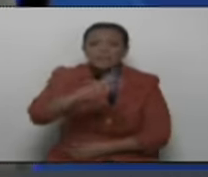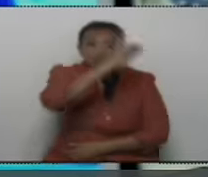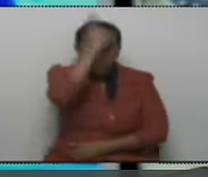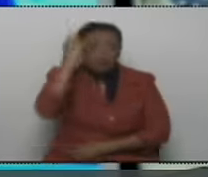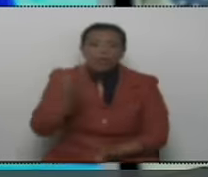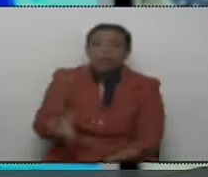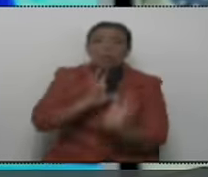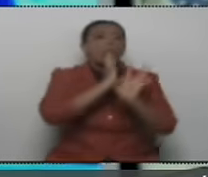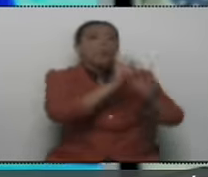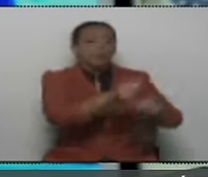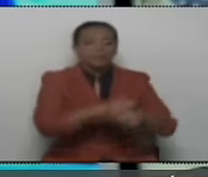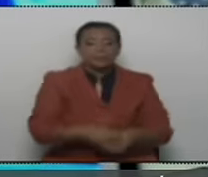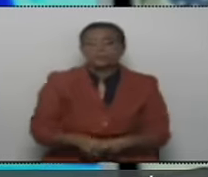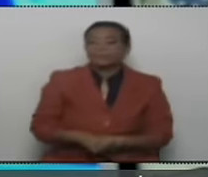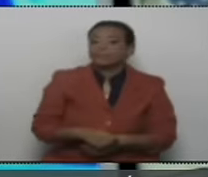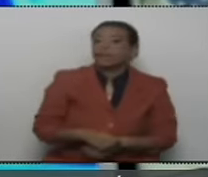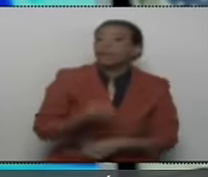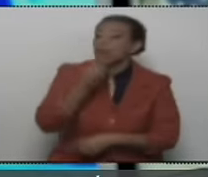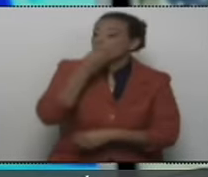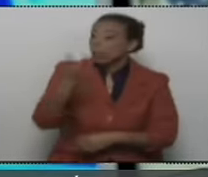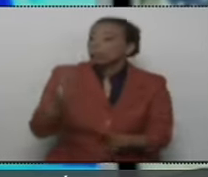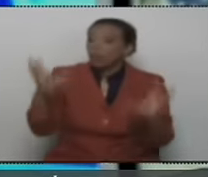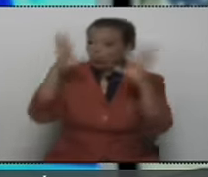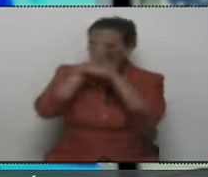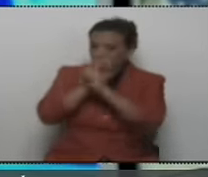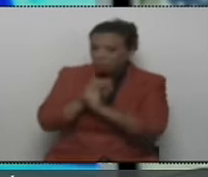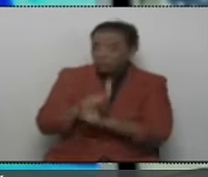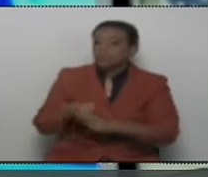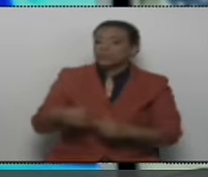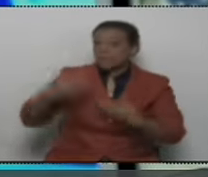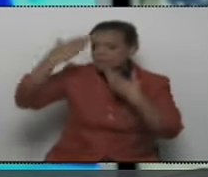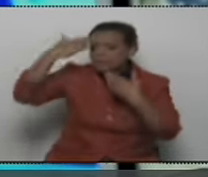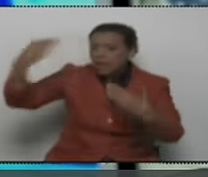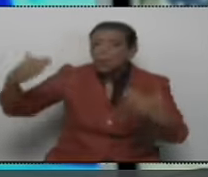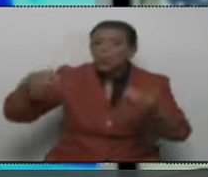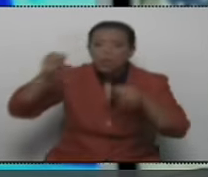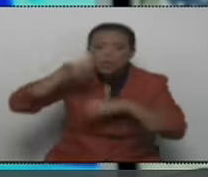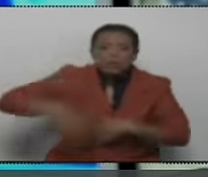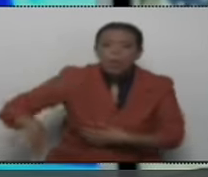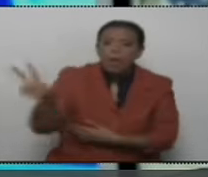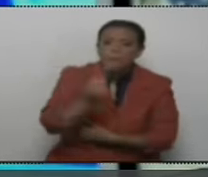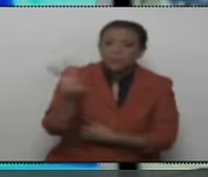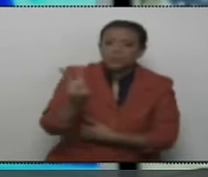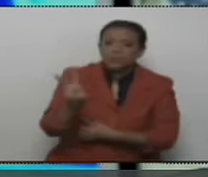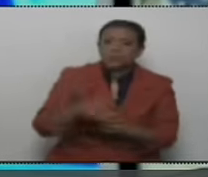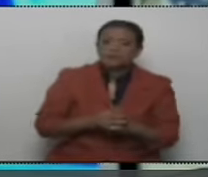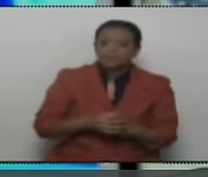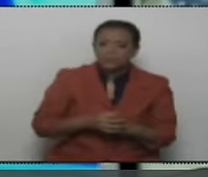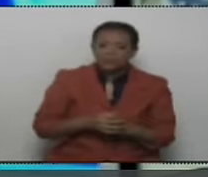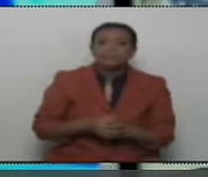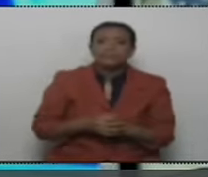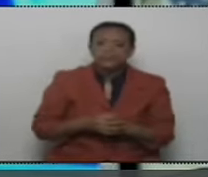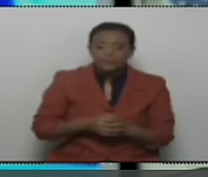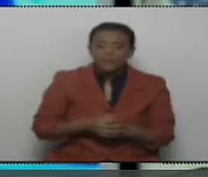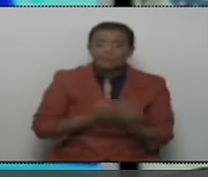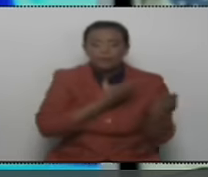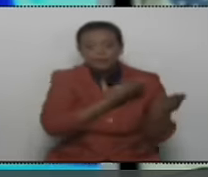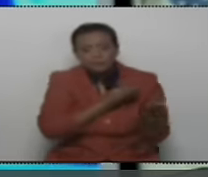Rondón. Bueno, buenas. Saludos a toda Venezuela, presidente. Marlene